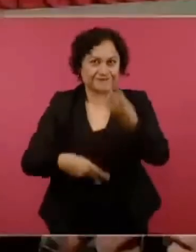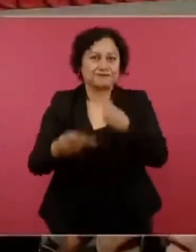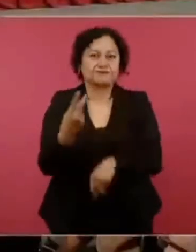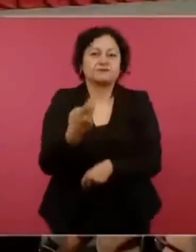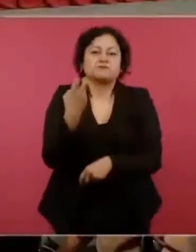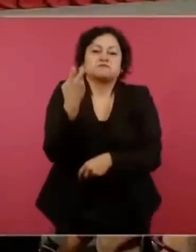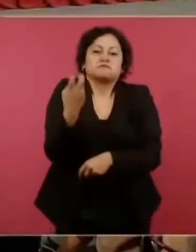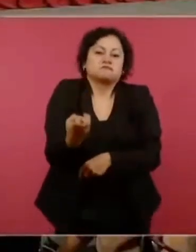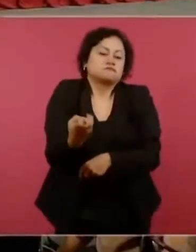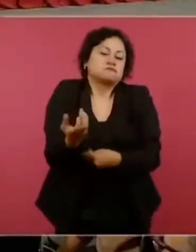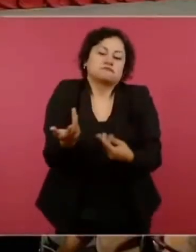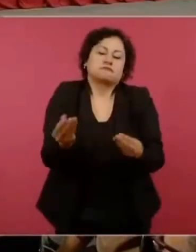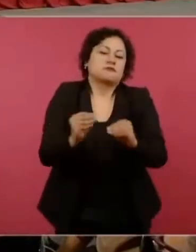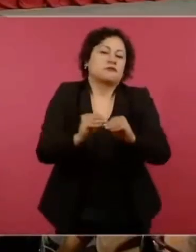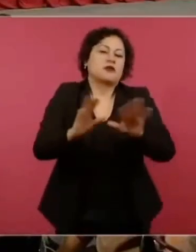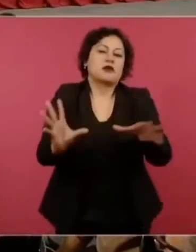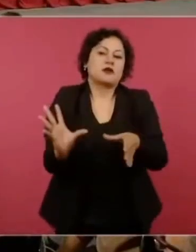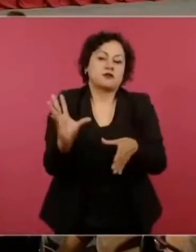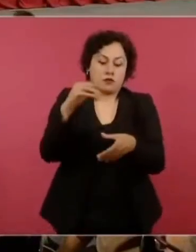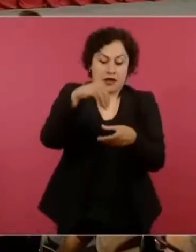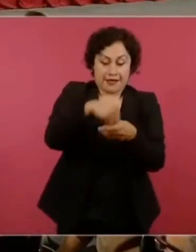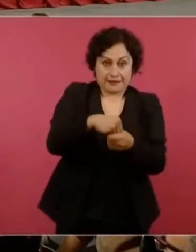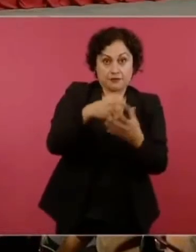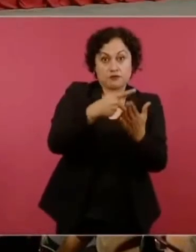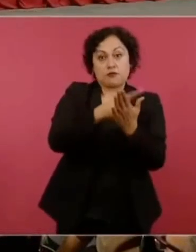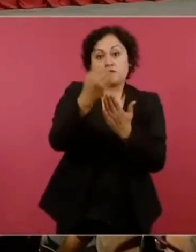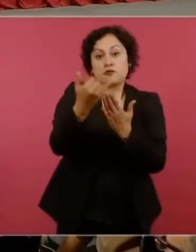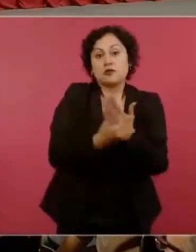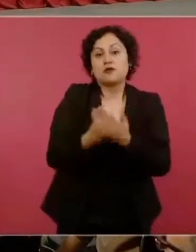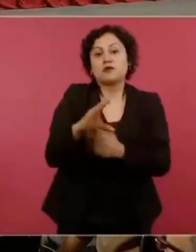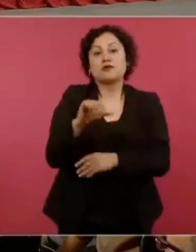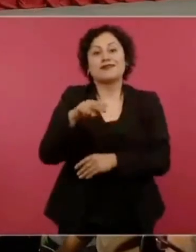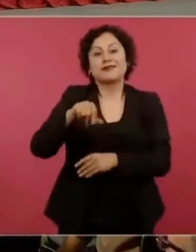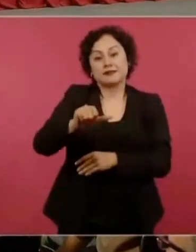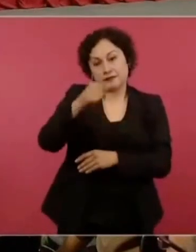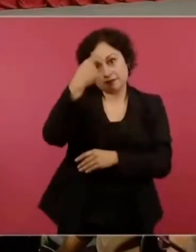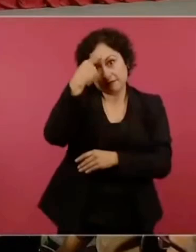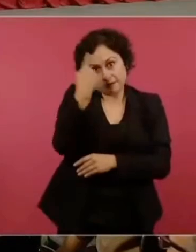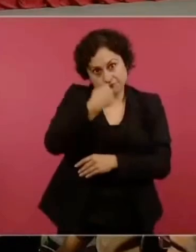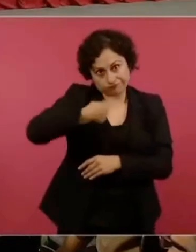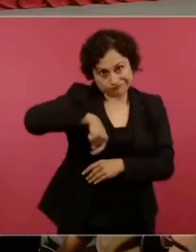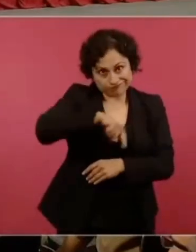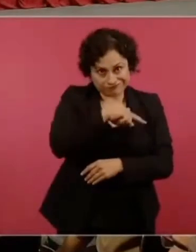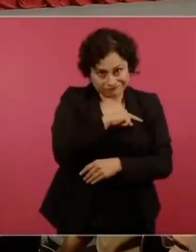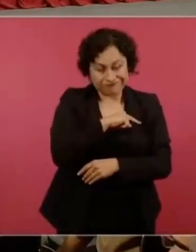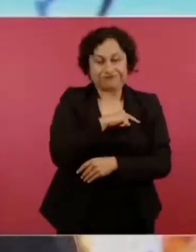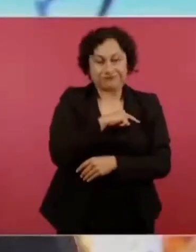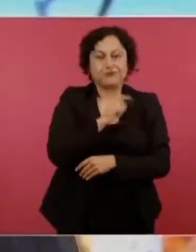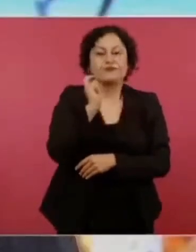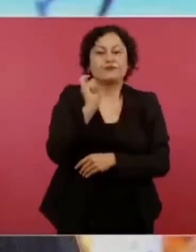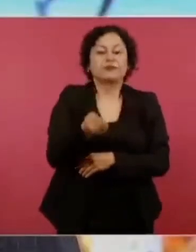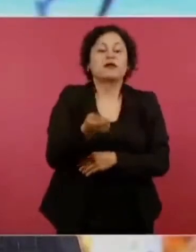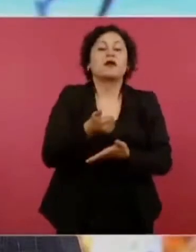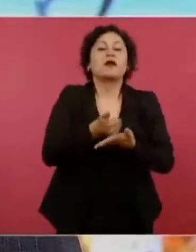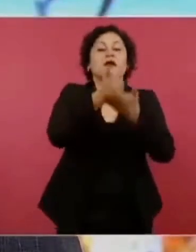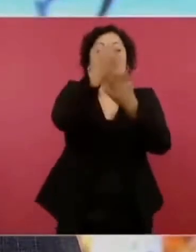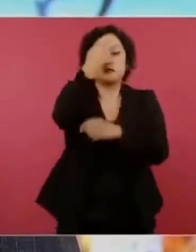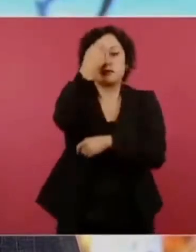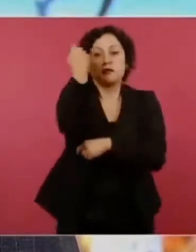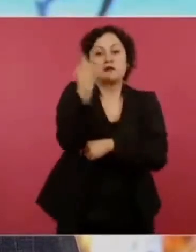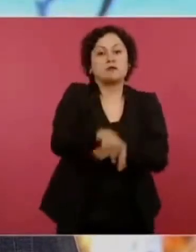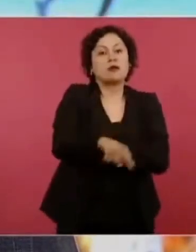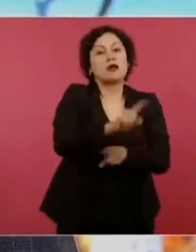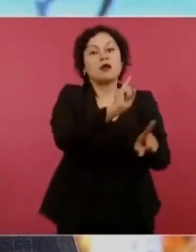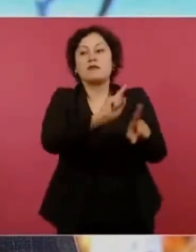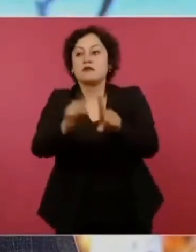la esencia de la clínica, es nuestra, donde se organizan los recursos que permiten resolver,